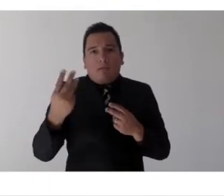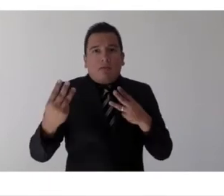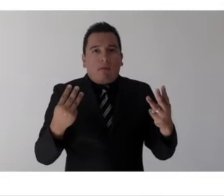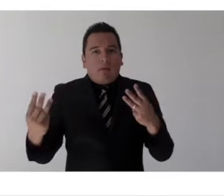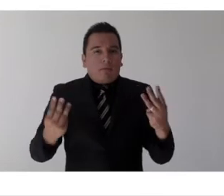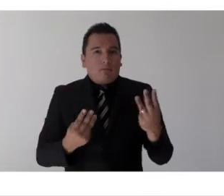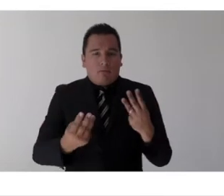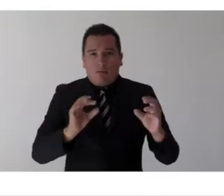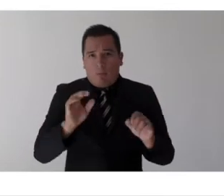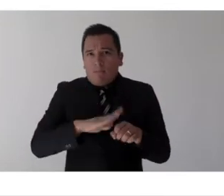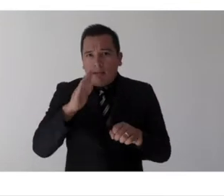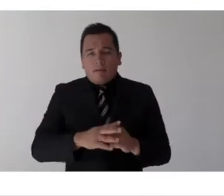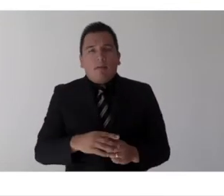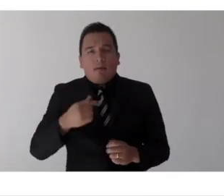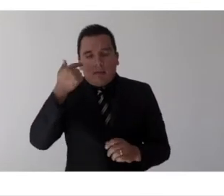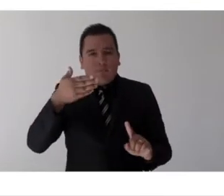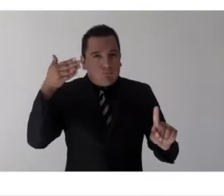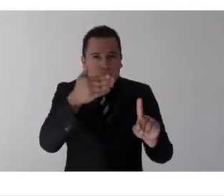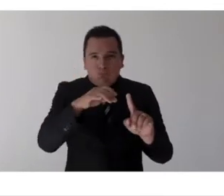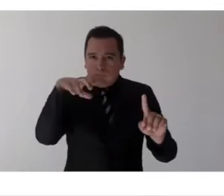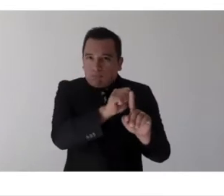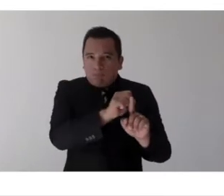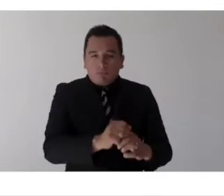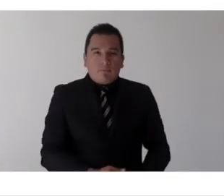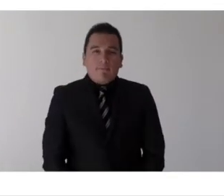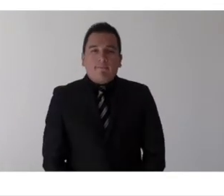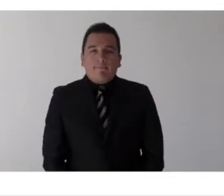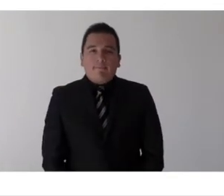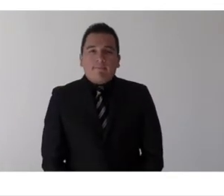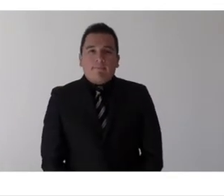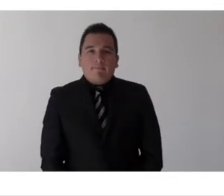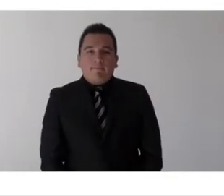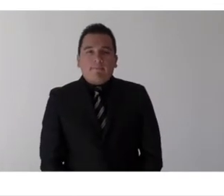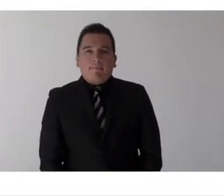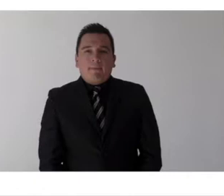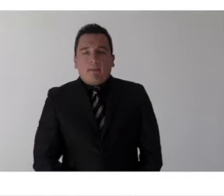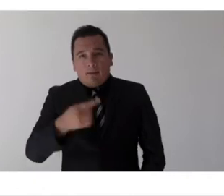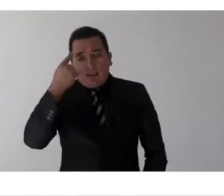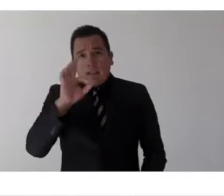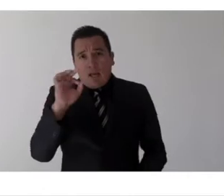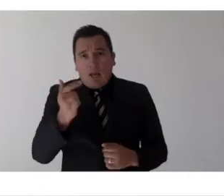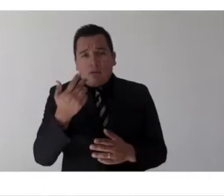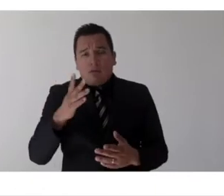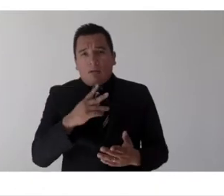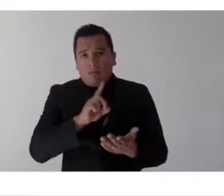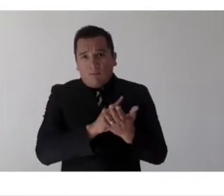personas trabajan por un fin común. Sobre todo, combatir un caso de vulneración de derechos que